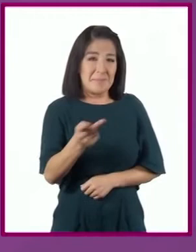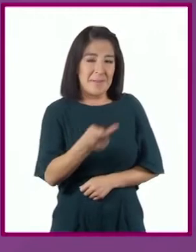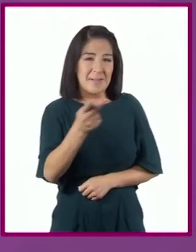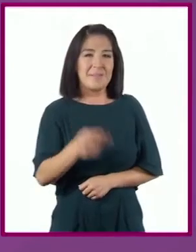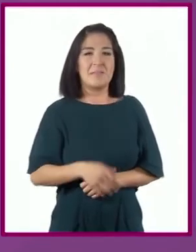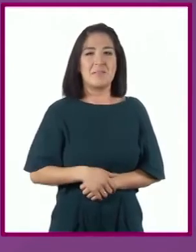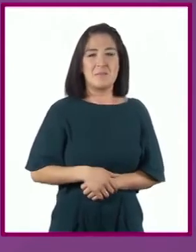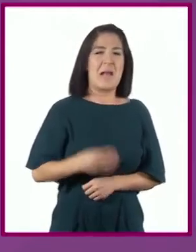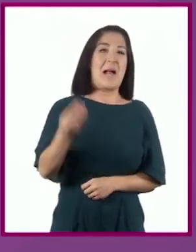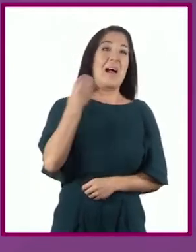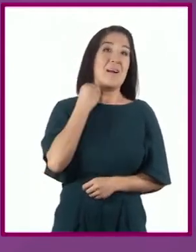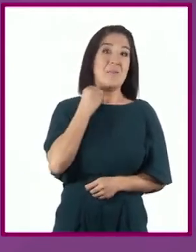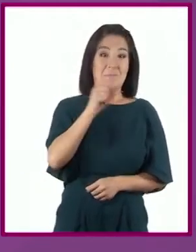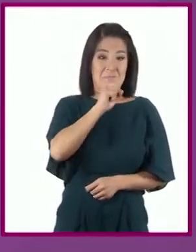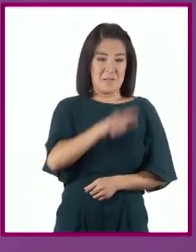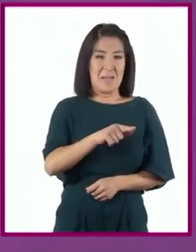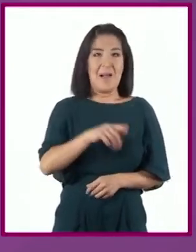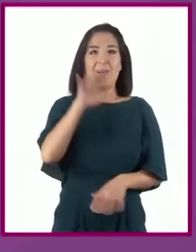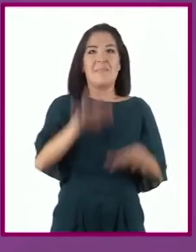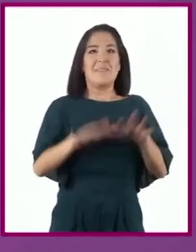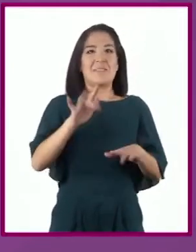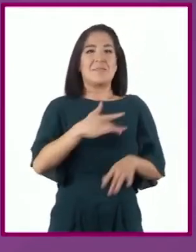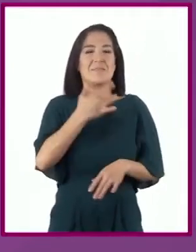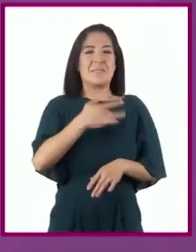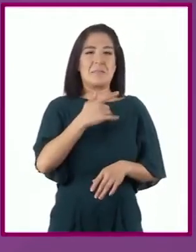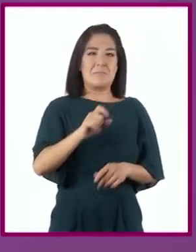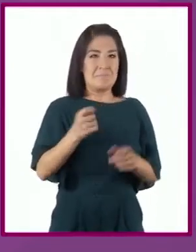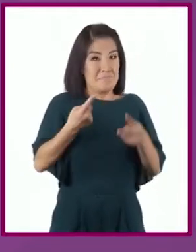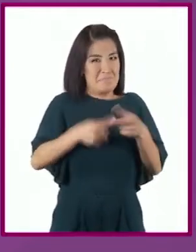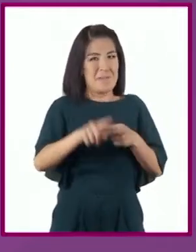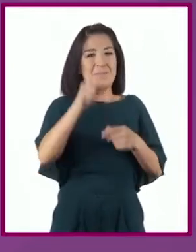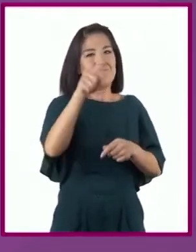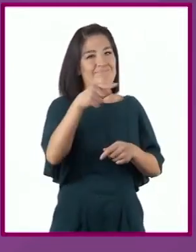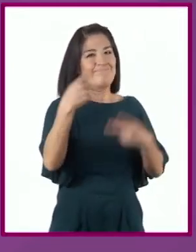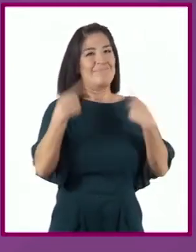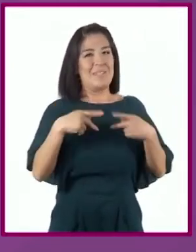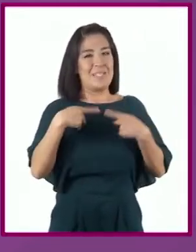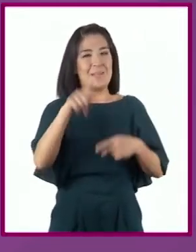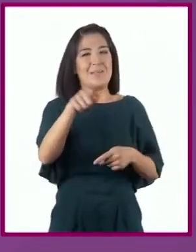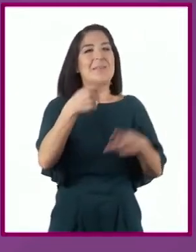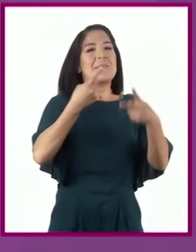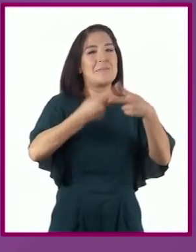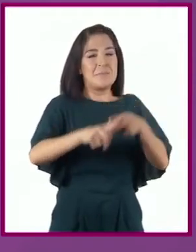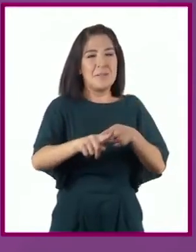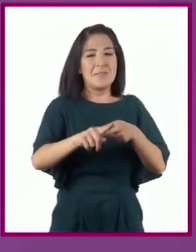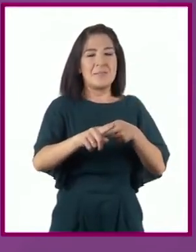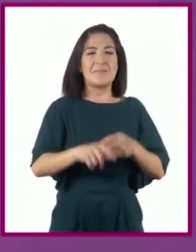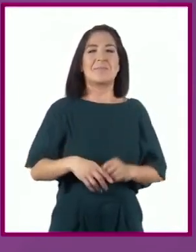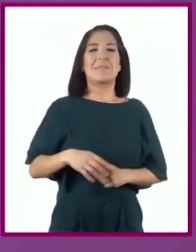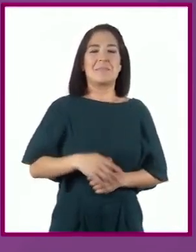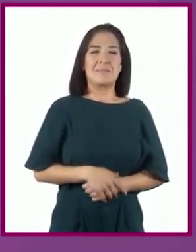Para un abogado, a veces es mejor que el cliente comience por el final, le dije.